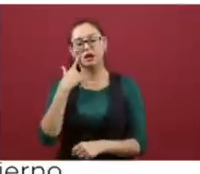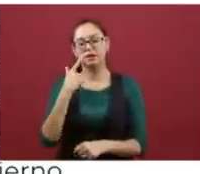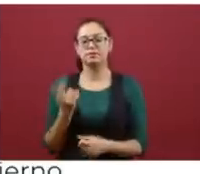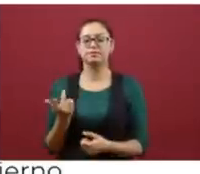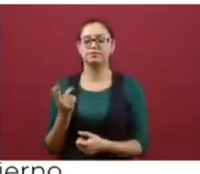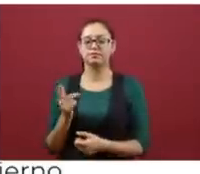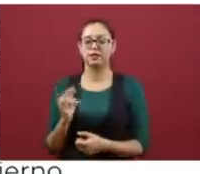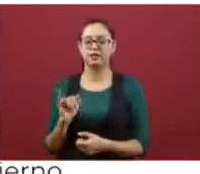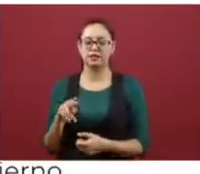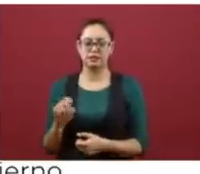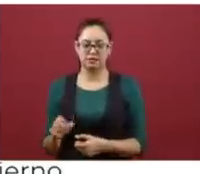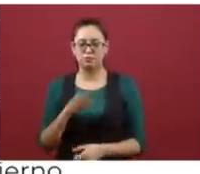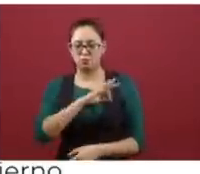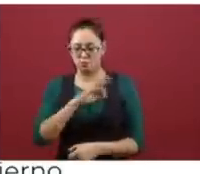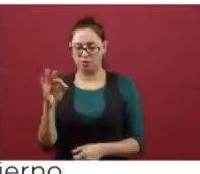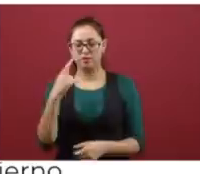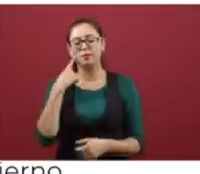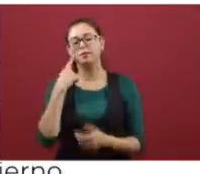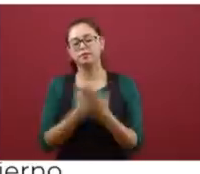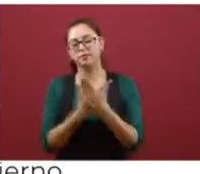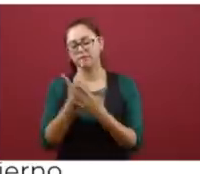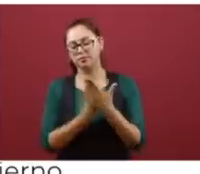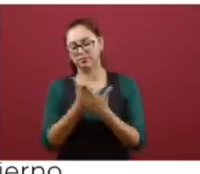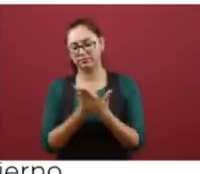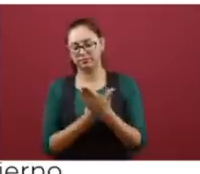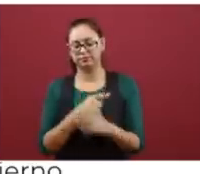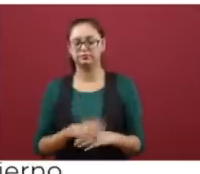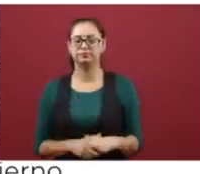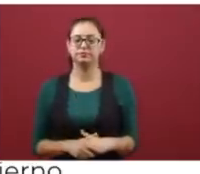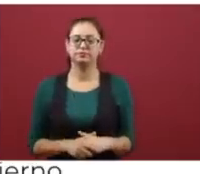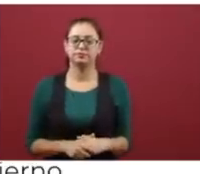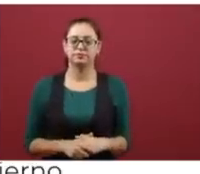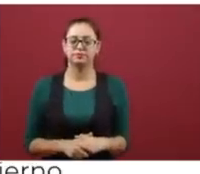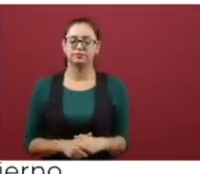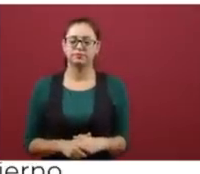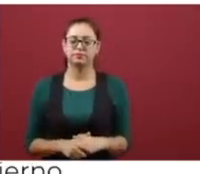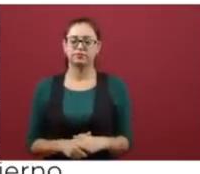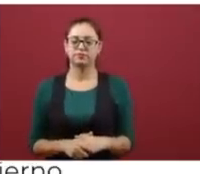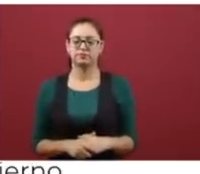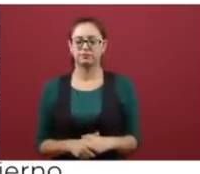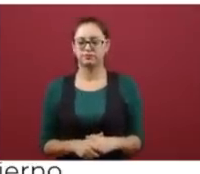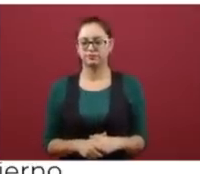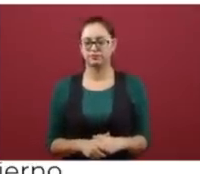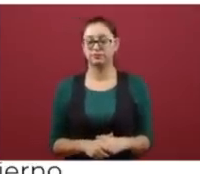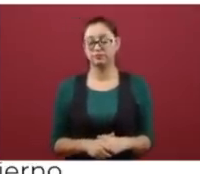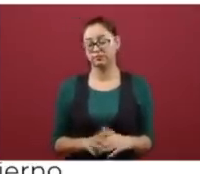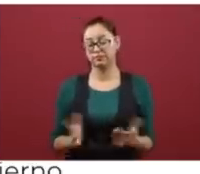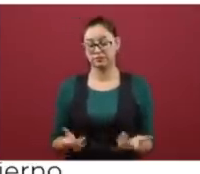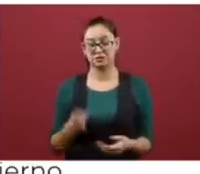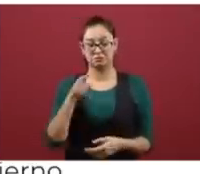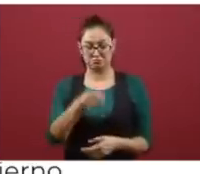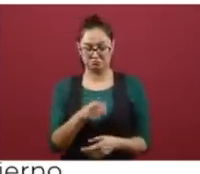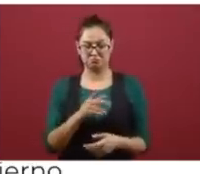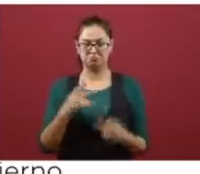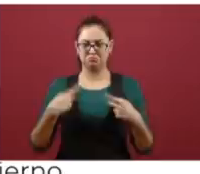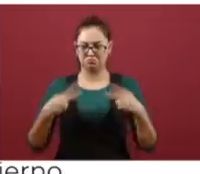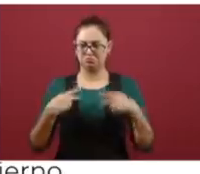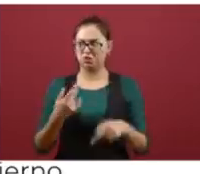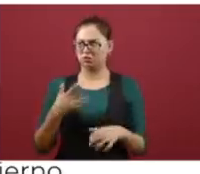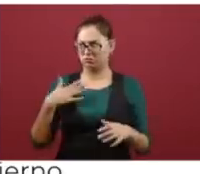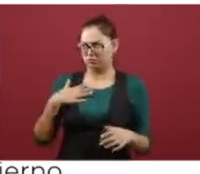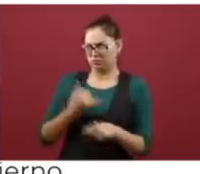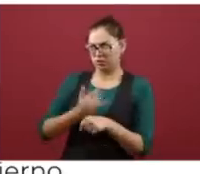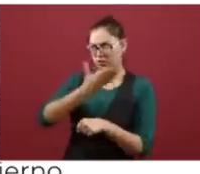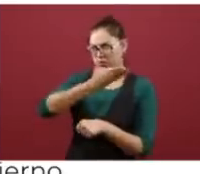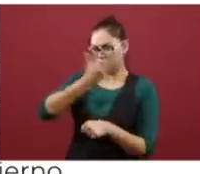nacional electoral en el ejercicio de los derechos constitucionales de presunción de inocencia pero también de transparencia